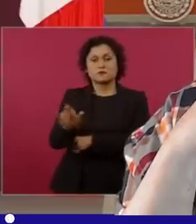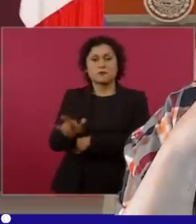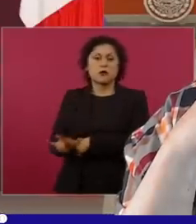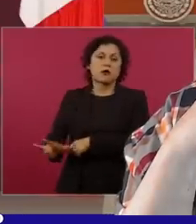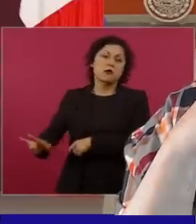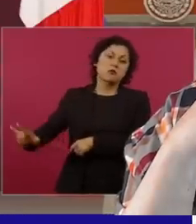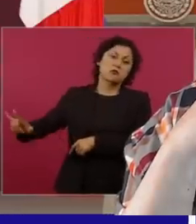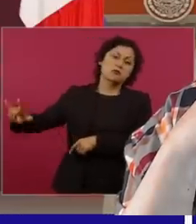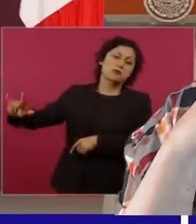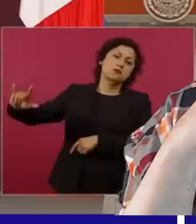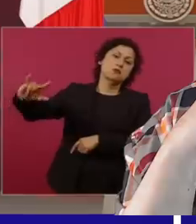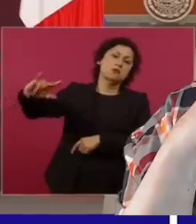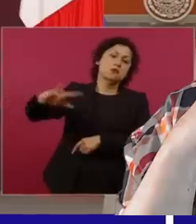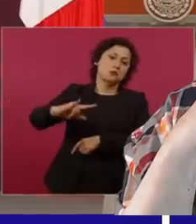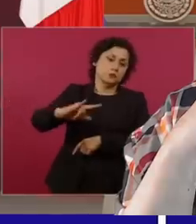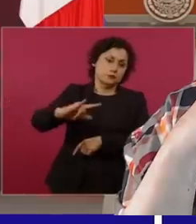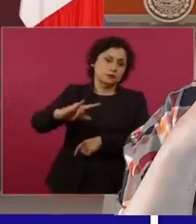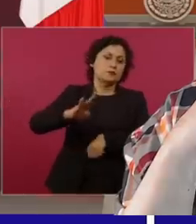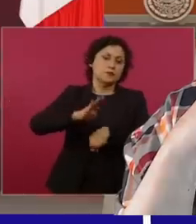Entonces,